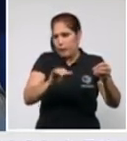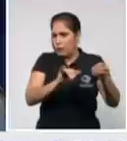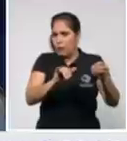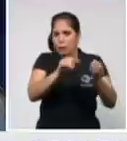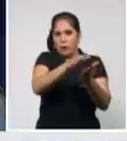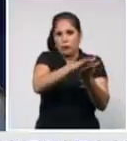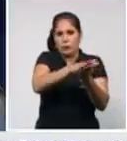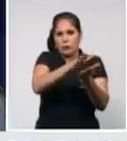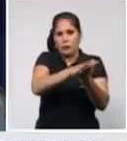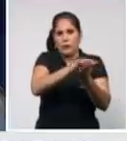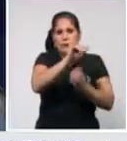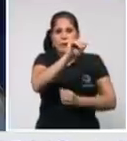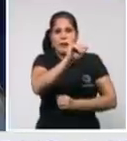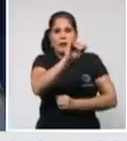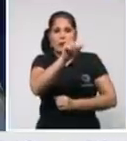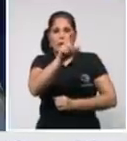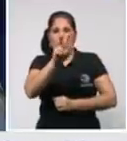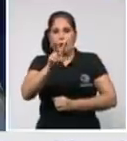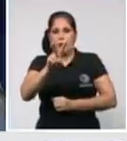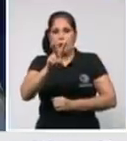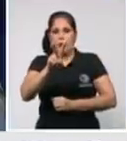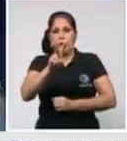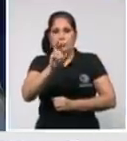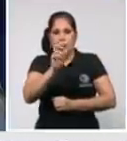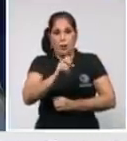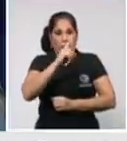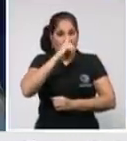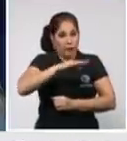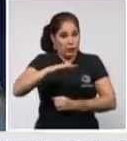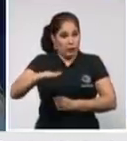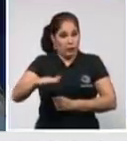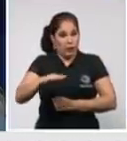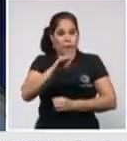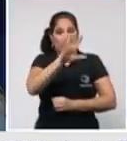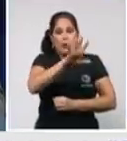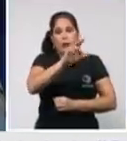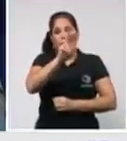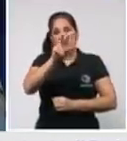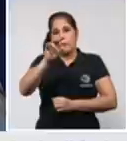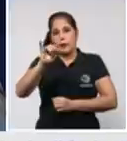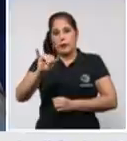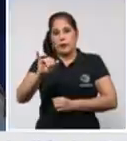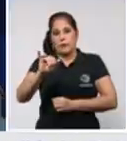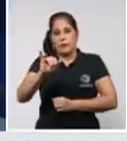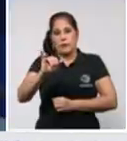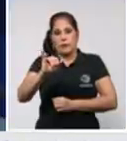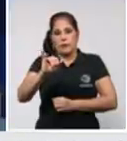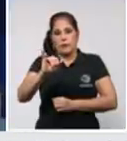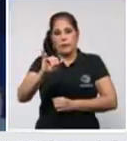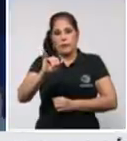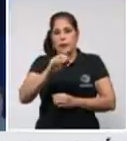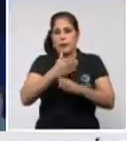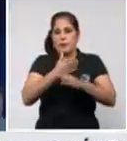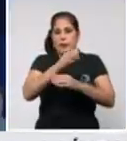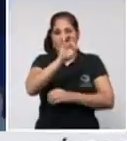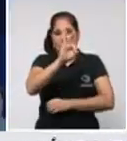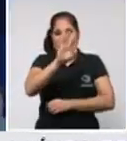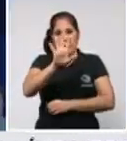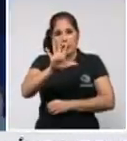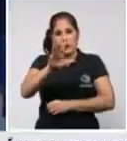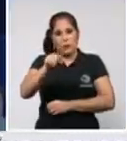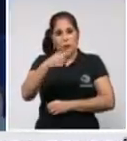de 612, de los cuales 526, o sea, el